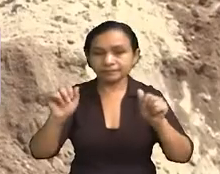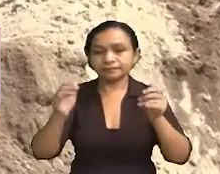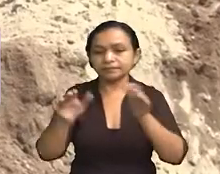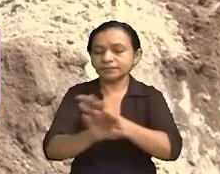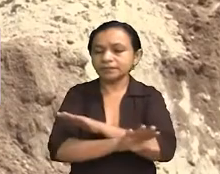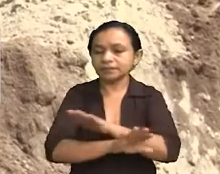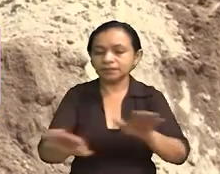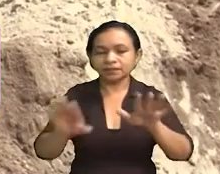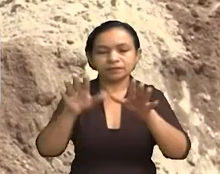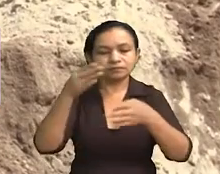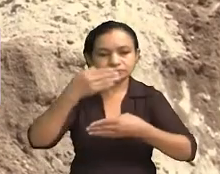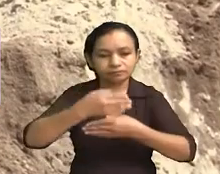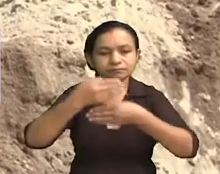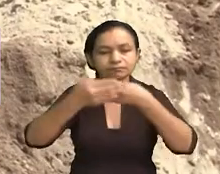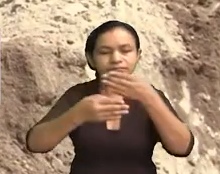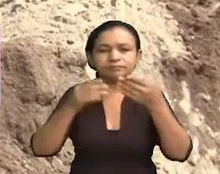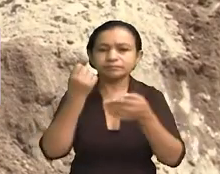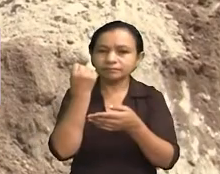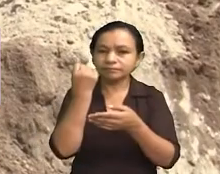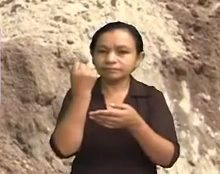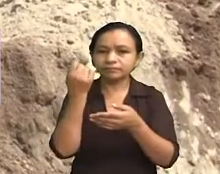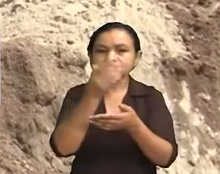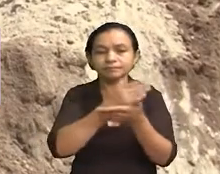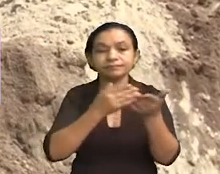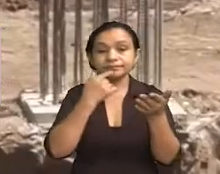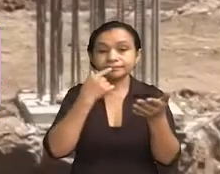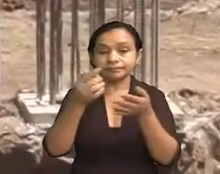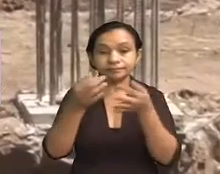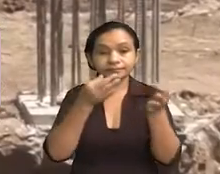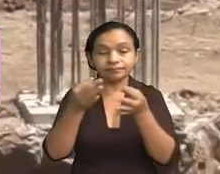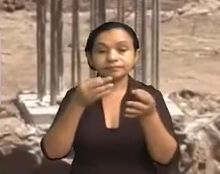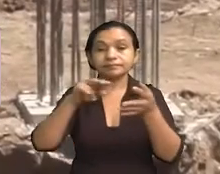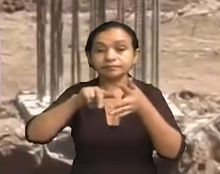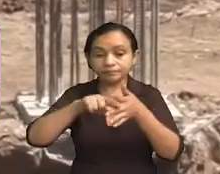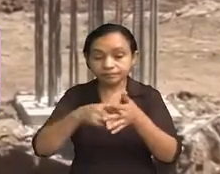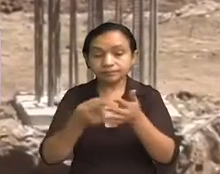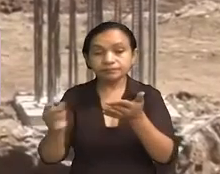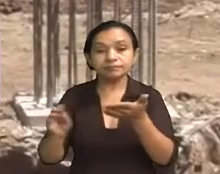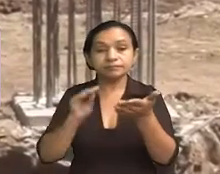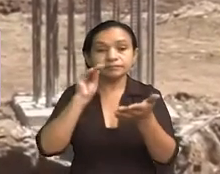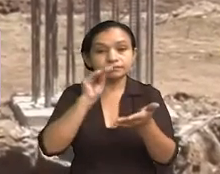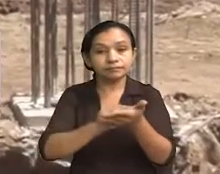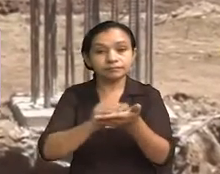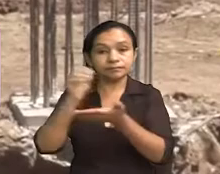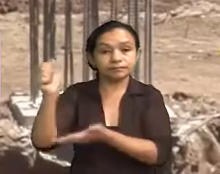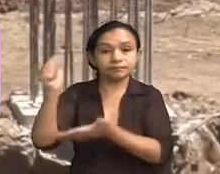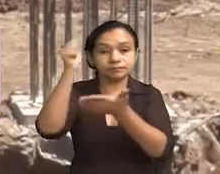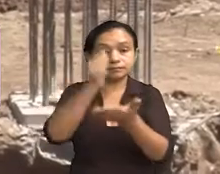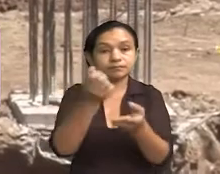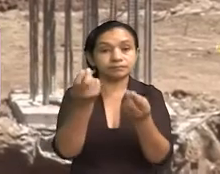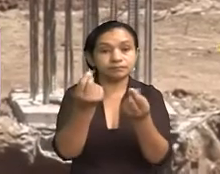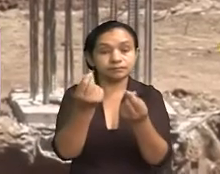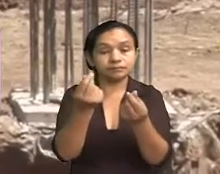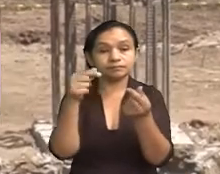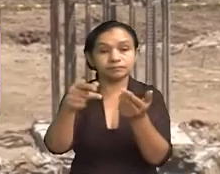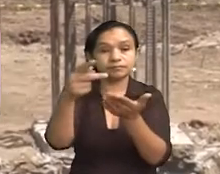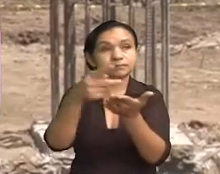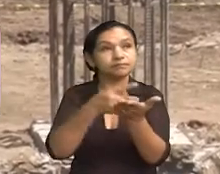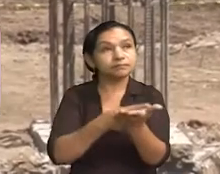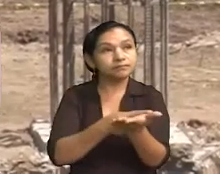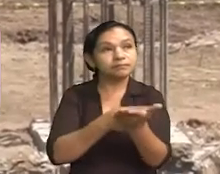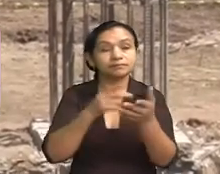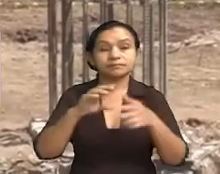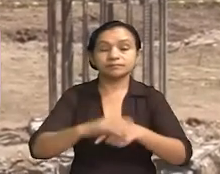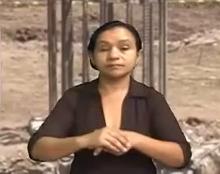casi en su totalidad, están en los detalles, por eso te la menciono, porque va incorporado inversiones finales de este proyecto.